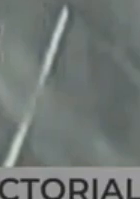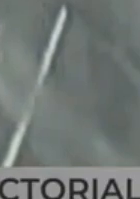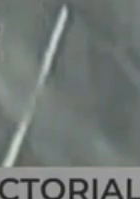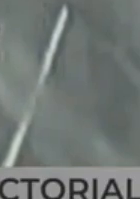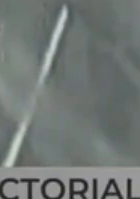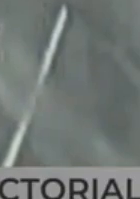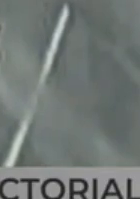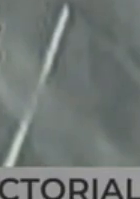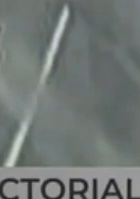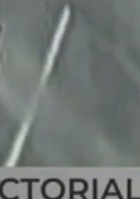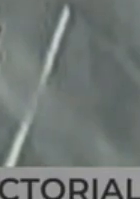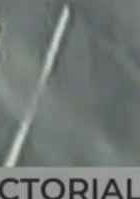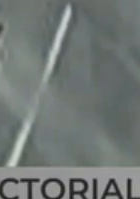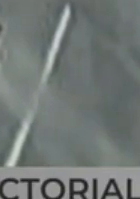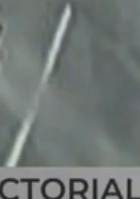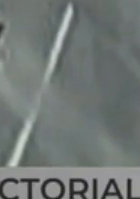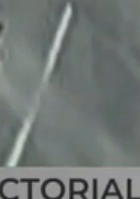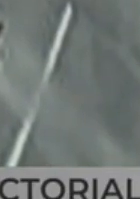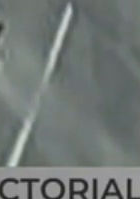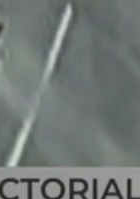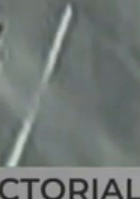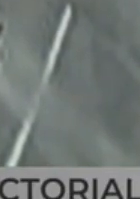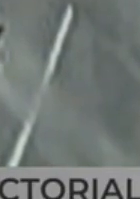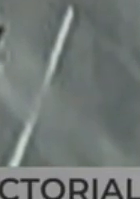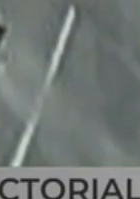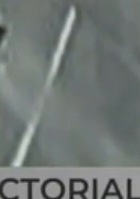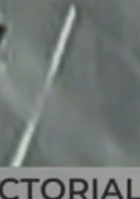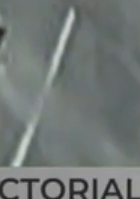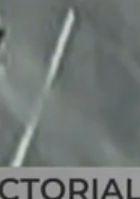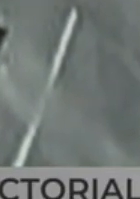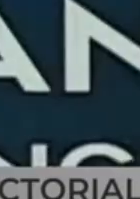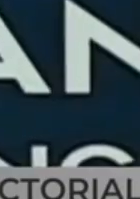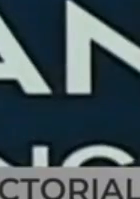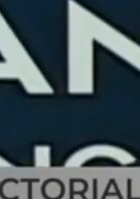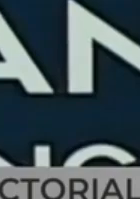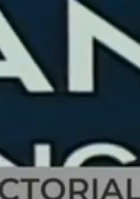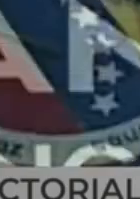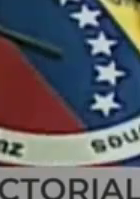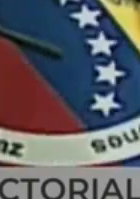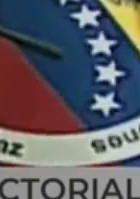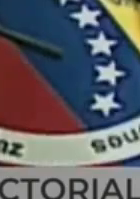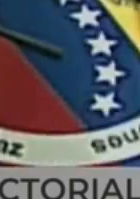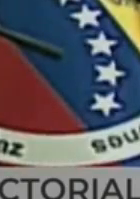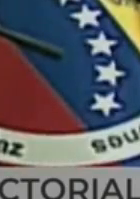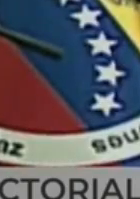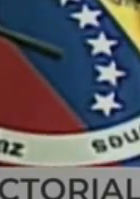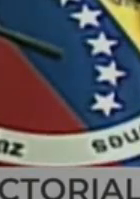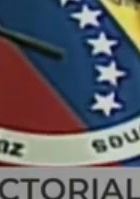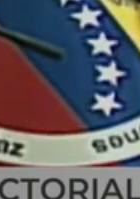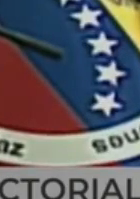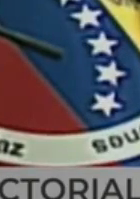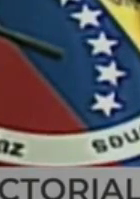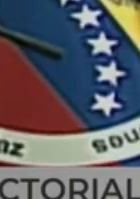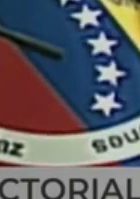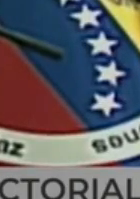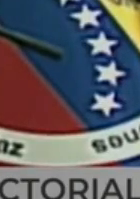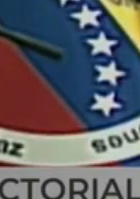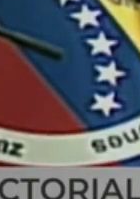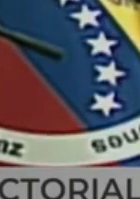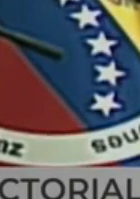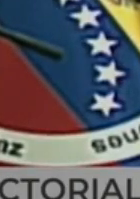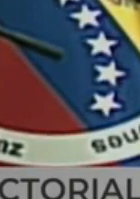del tráfico de armas. No estoy hablando de la operación general del tráfico de armas. Este es el señor Iván Simonovic. Él